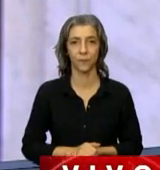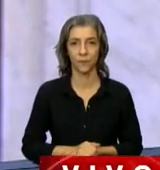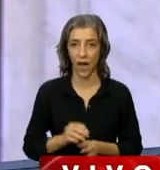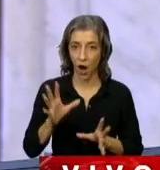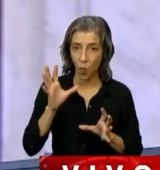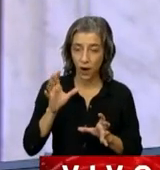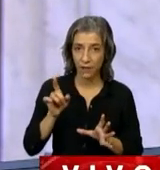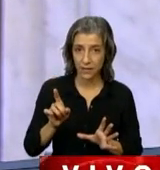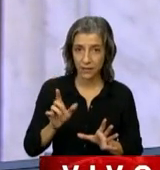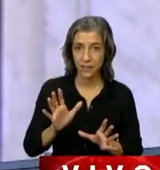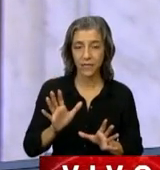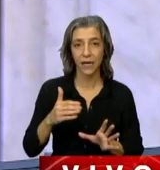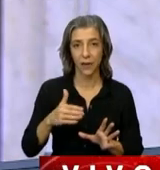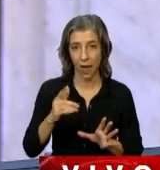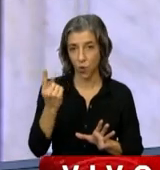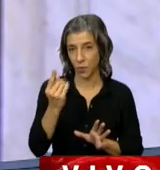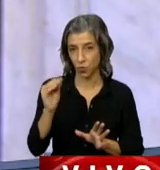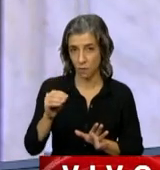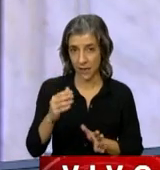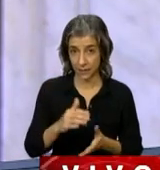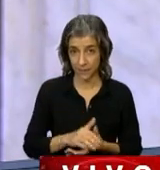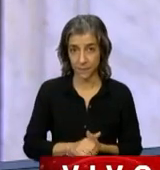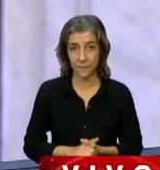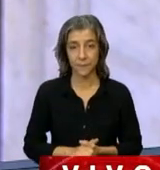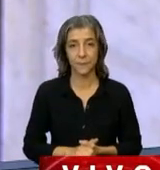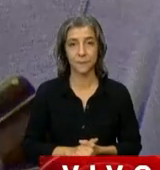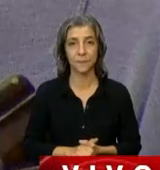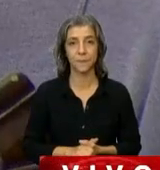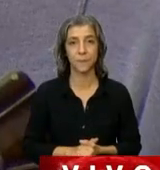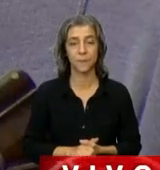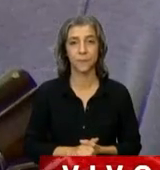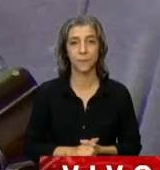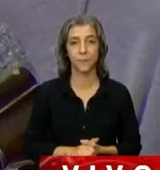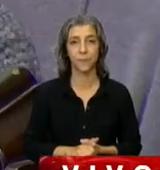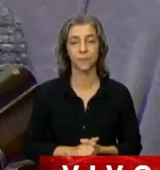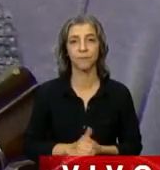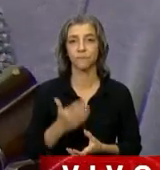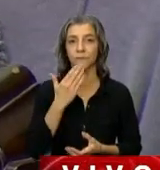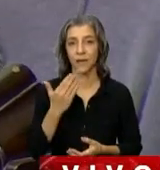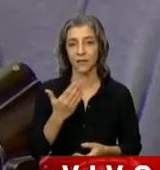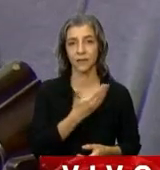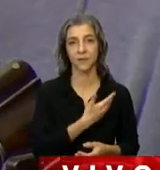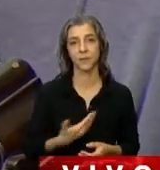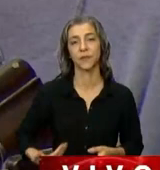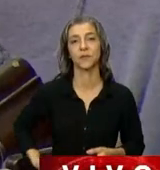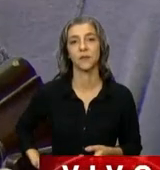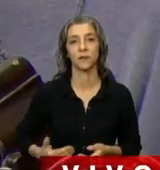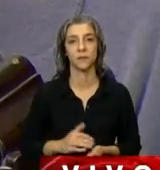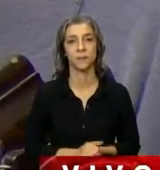la abstención, necesita un minuto más. Gracias, señor presidente.